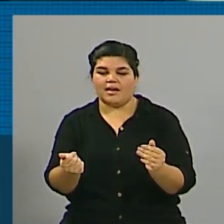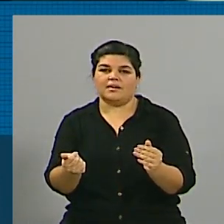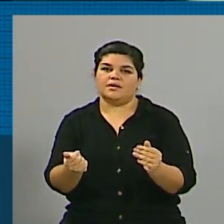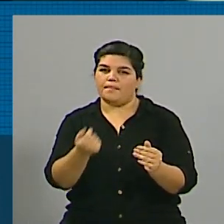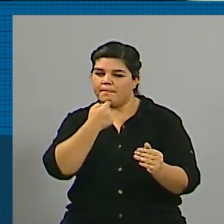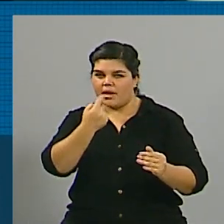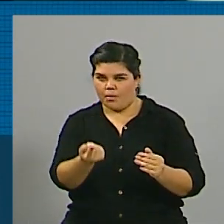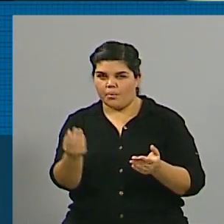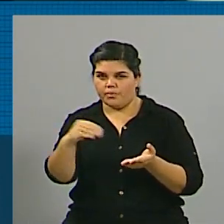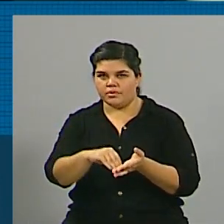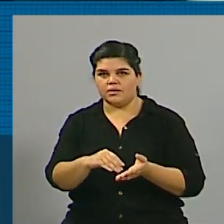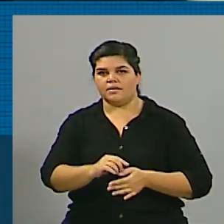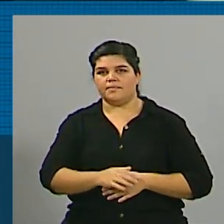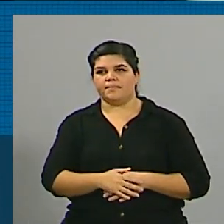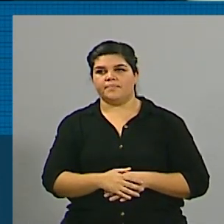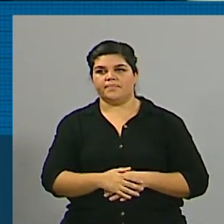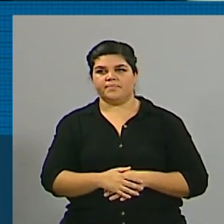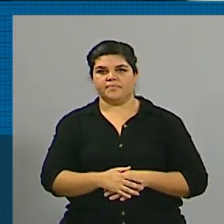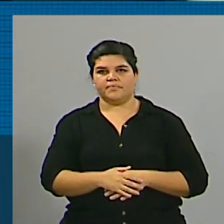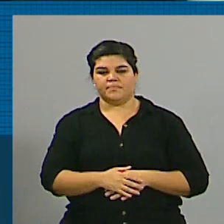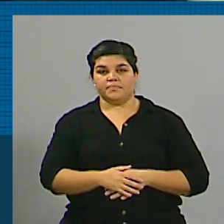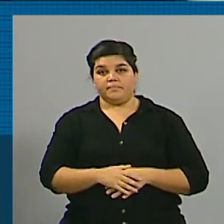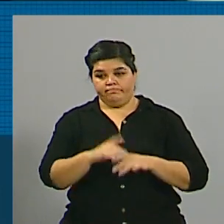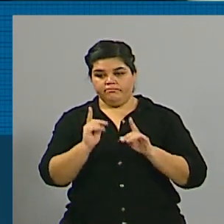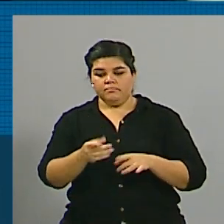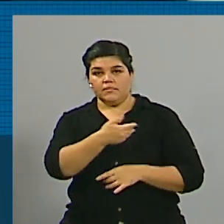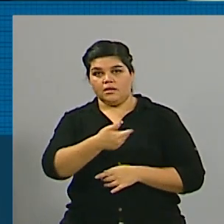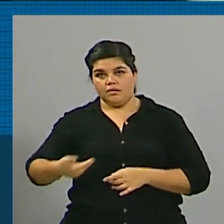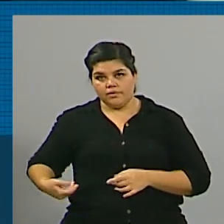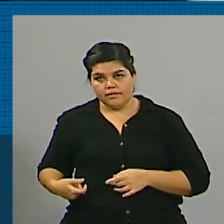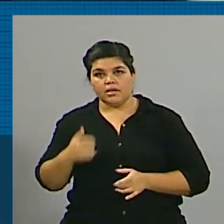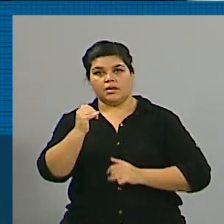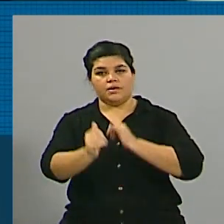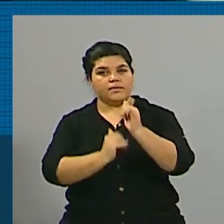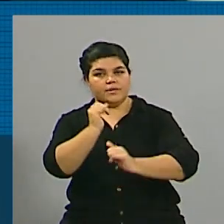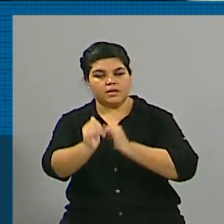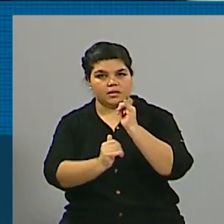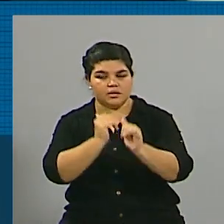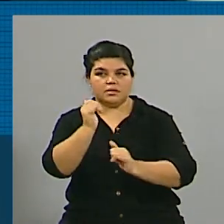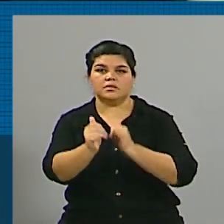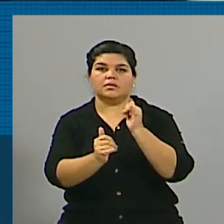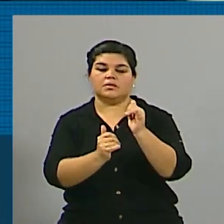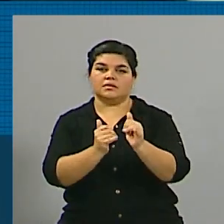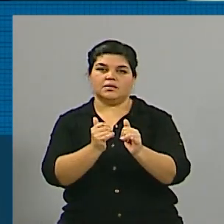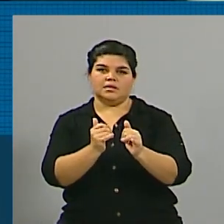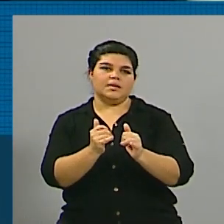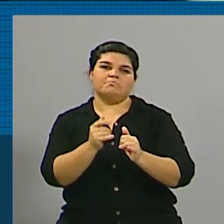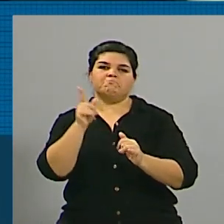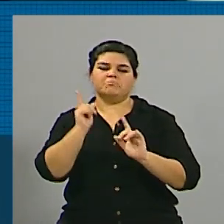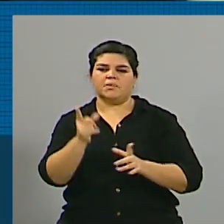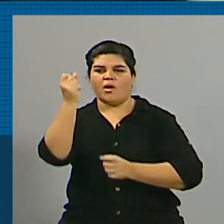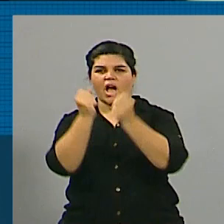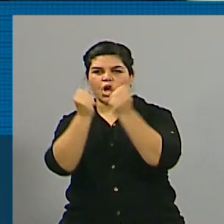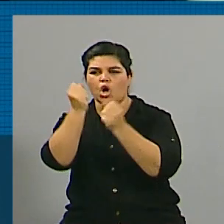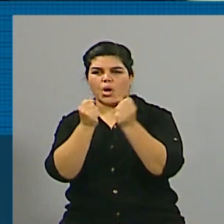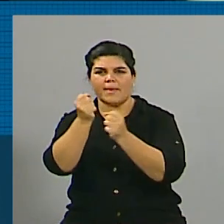poco a lo que se viene diciendo desde el propio gobierno. Se habla mucho de aquellos que atentan un poco contra la propia economía y la propia